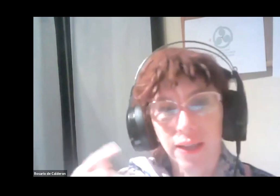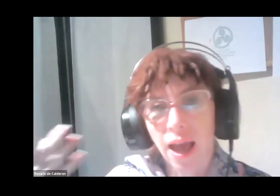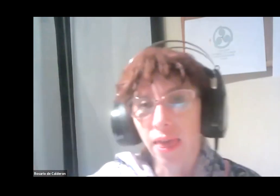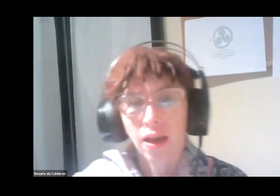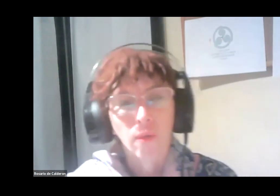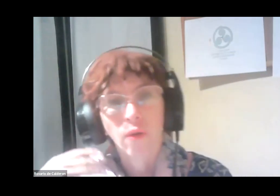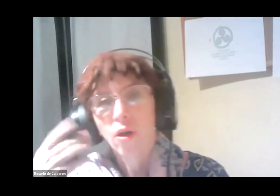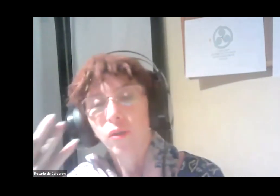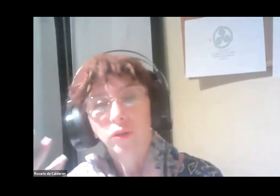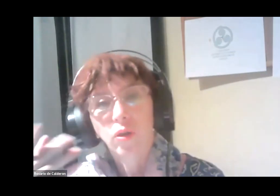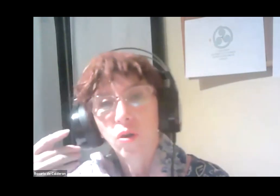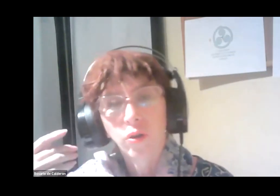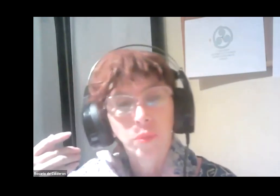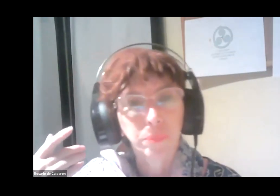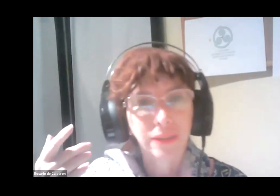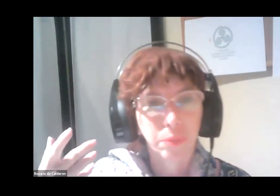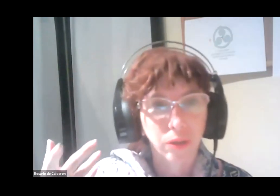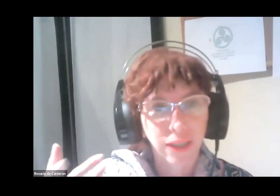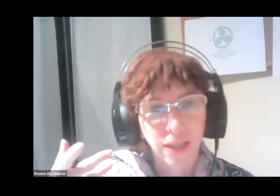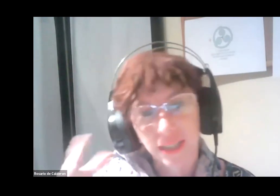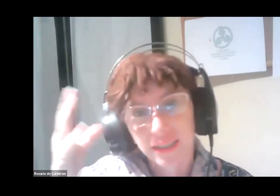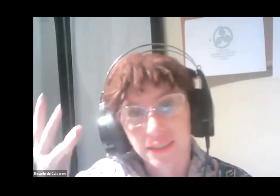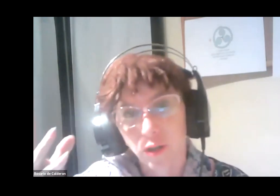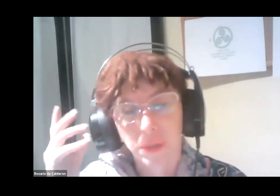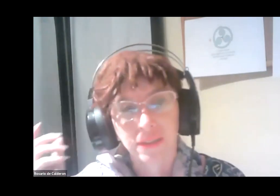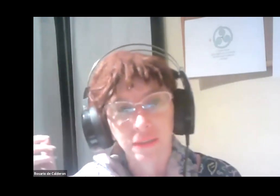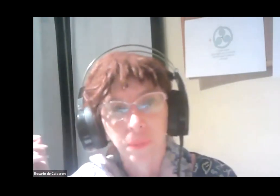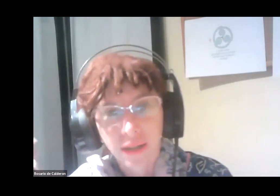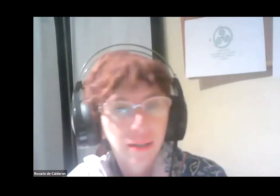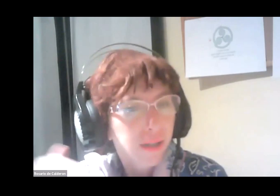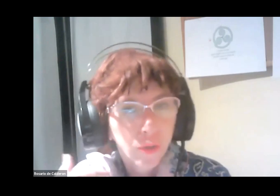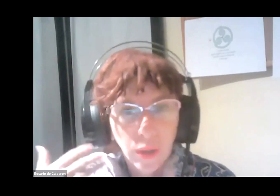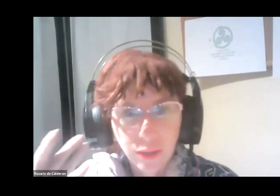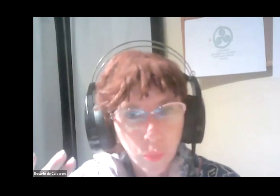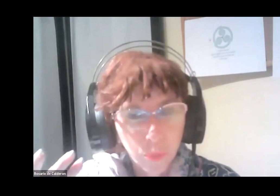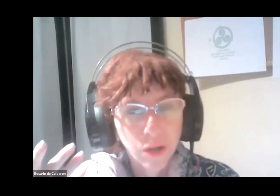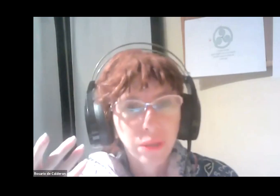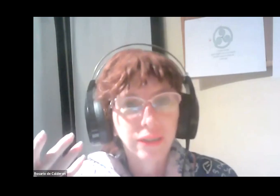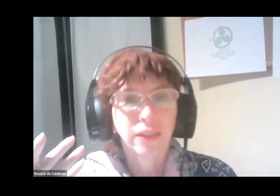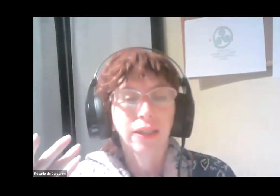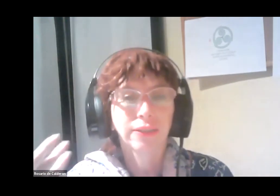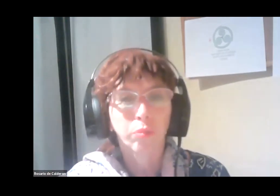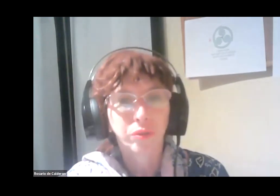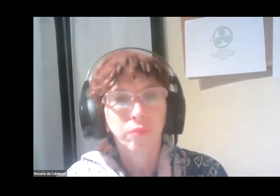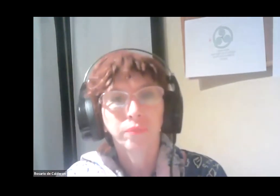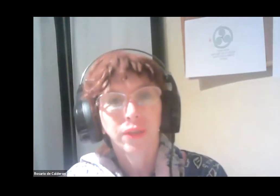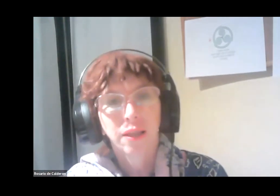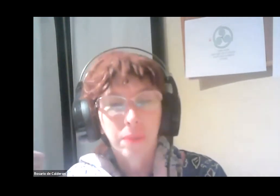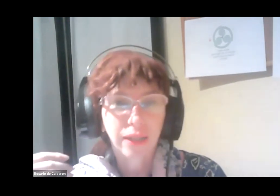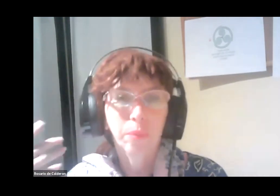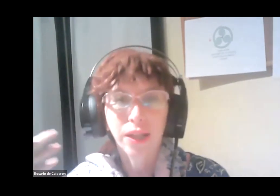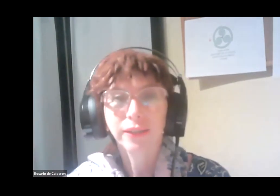licenciada o el doctor no hemos participado el día de ayer y quiero participar no hay ningún problema tienen esa opción